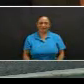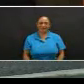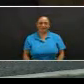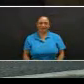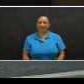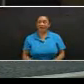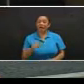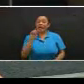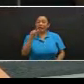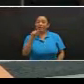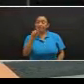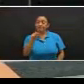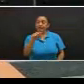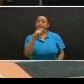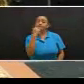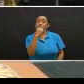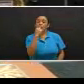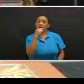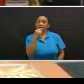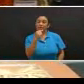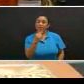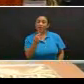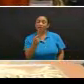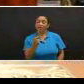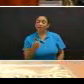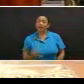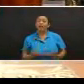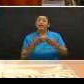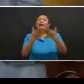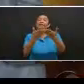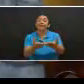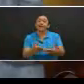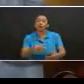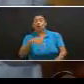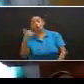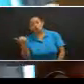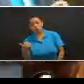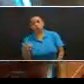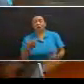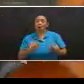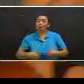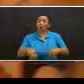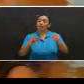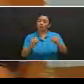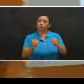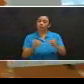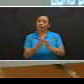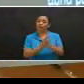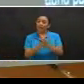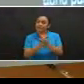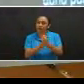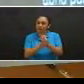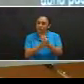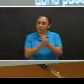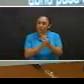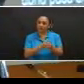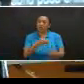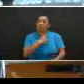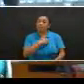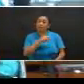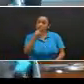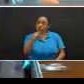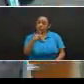Pero esta mujer tuvo otra oportunidad y la aprovechó. ¿Quieres